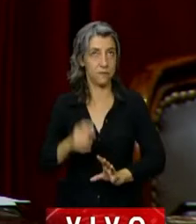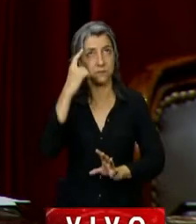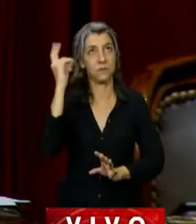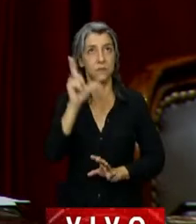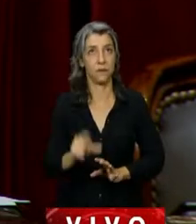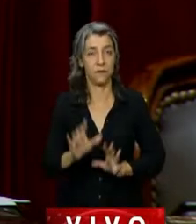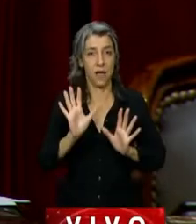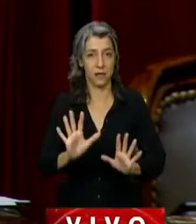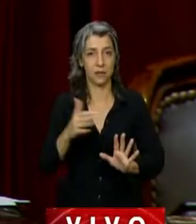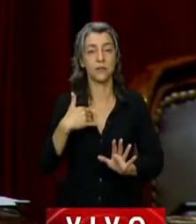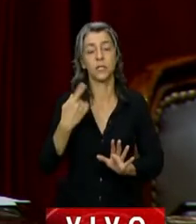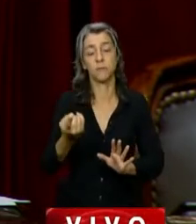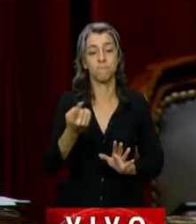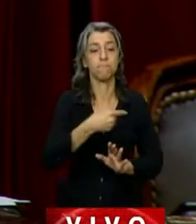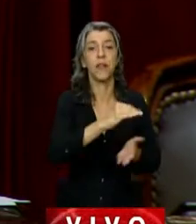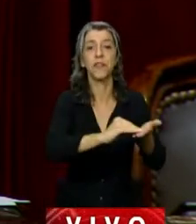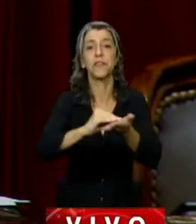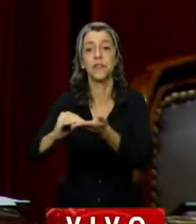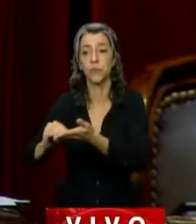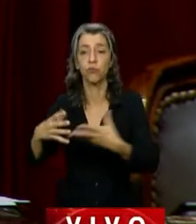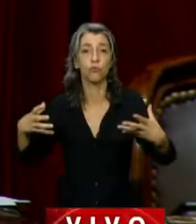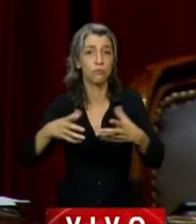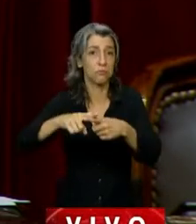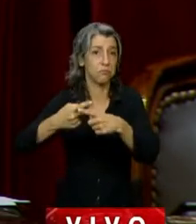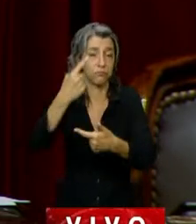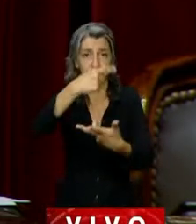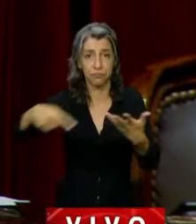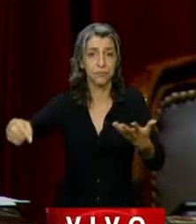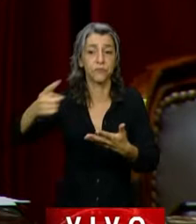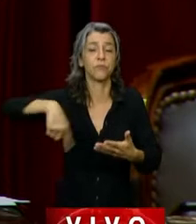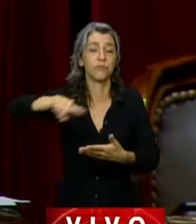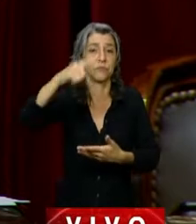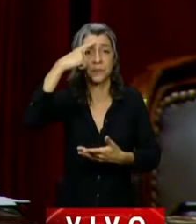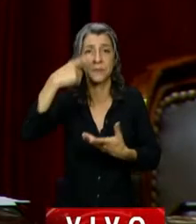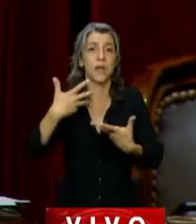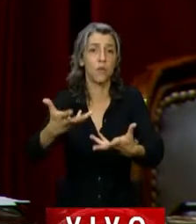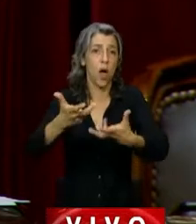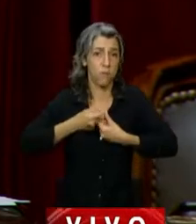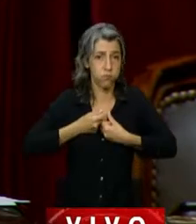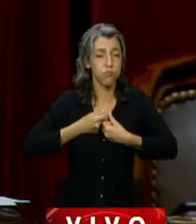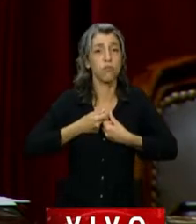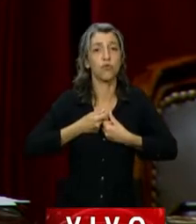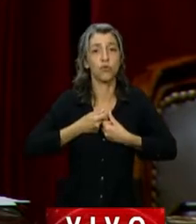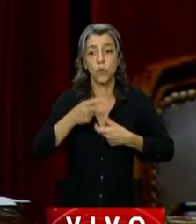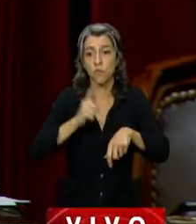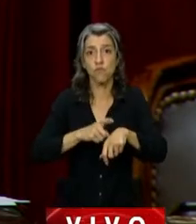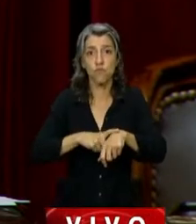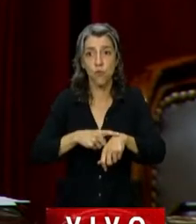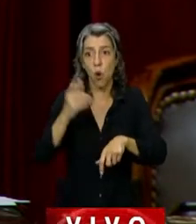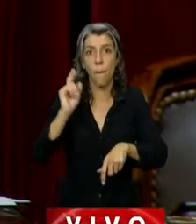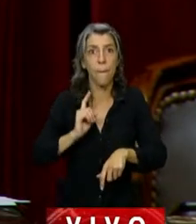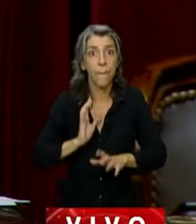diputados y de frentes políticos que forman parte de esta Cámara nos abrazara, lejos de eso, se desató una